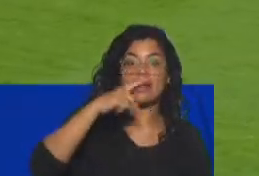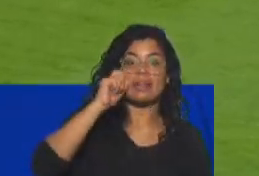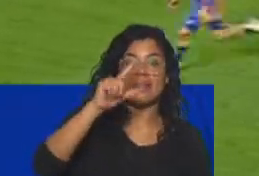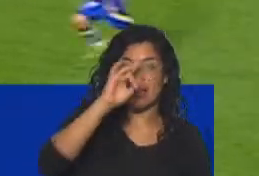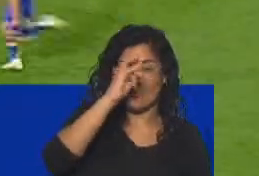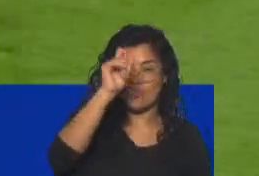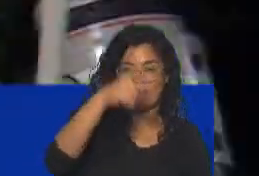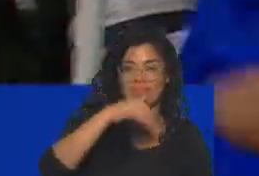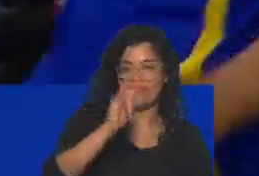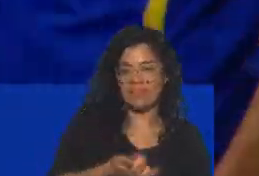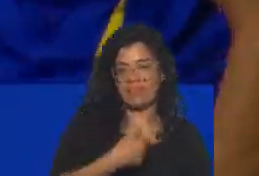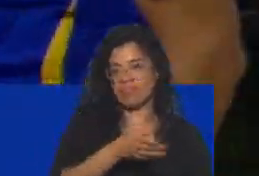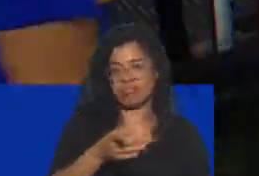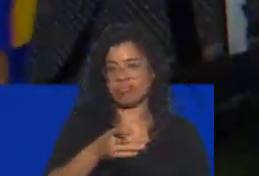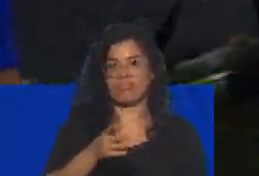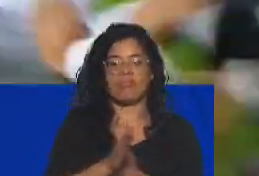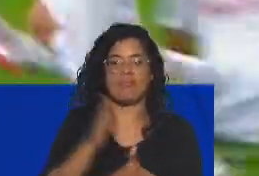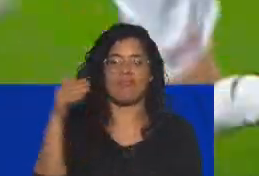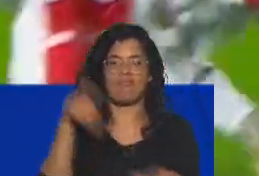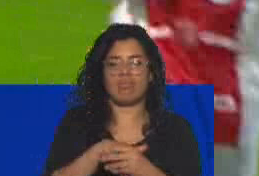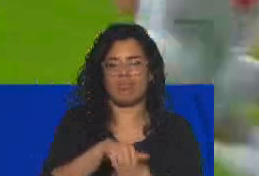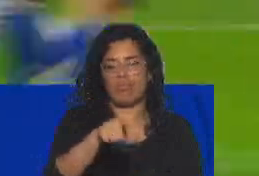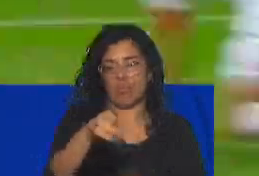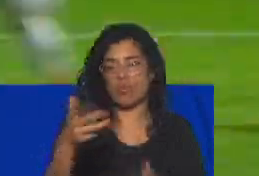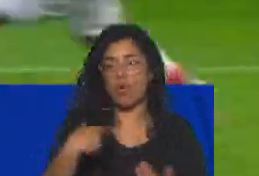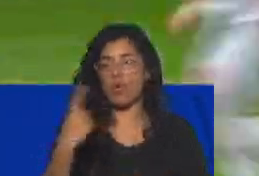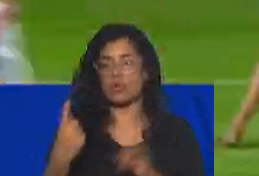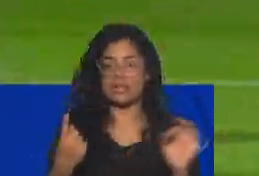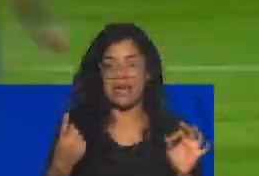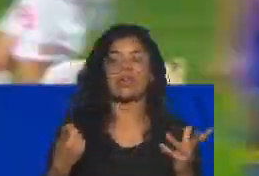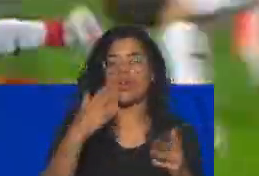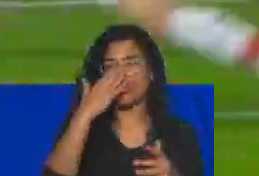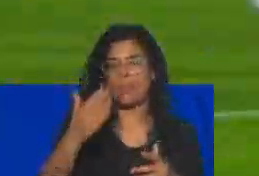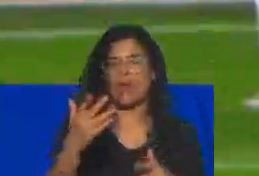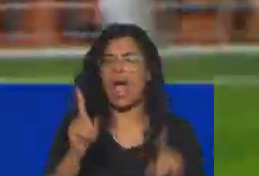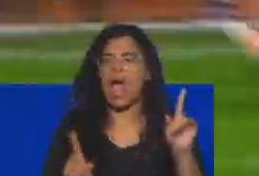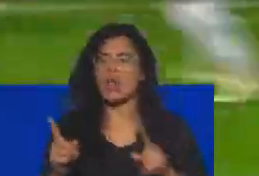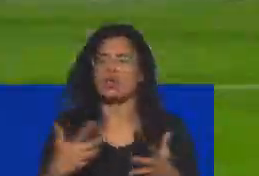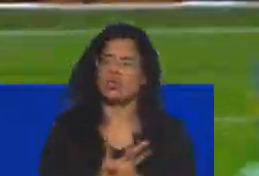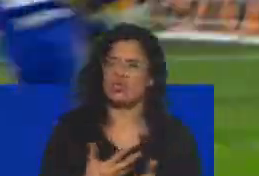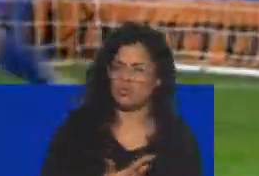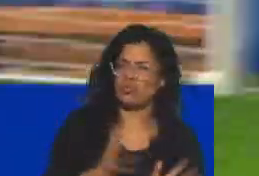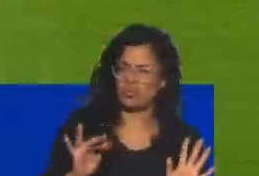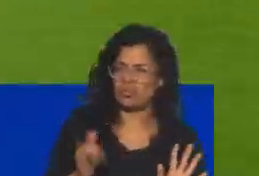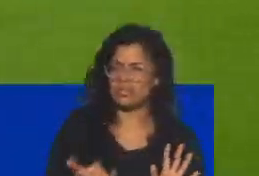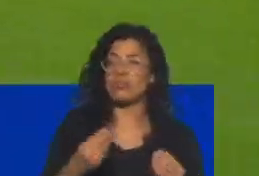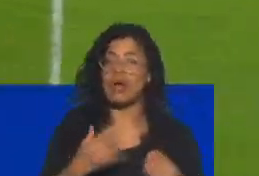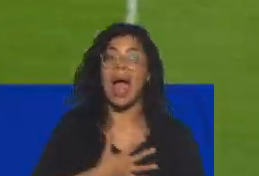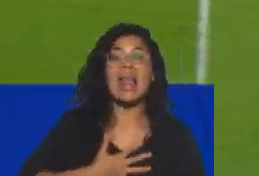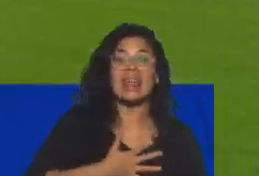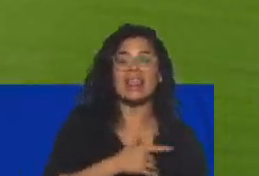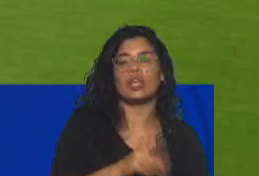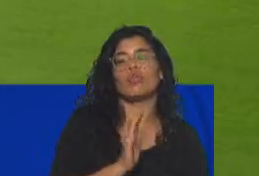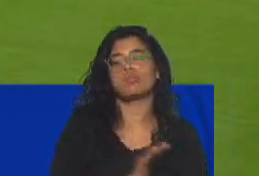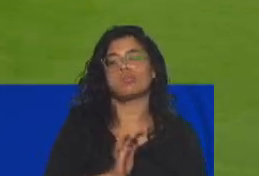de la definición, palo y adentro para lo que terminó siendo el 1-0. Después con algún que otro sufrimiento, porque Argentinos es un equipo que más que